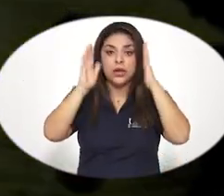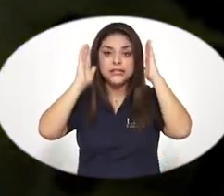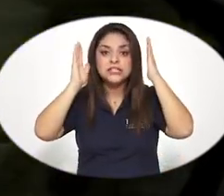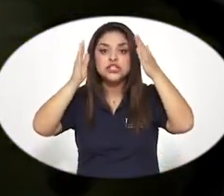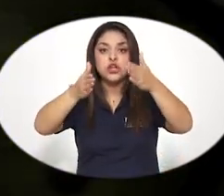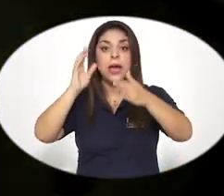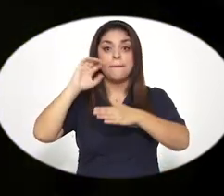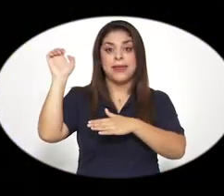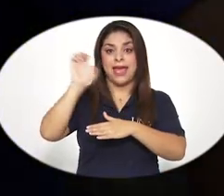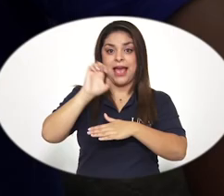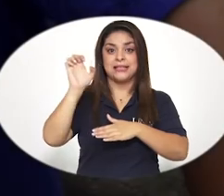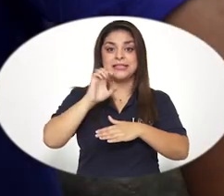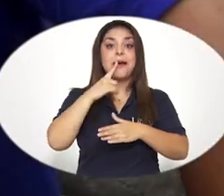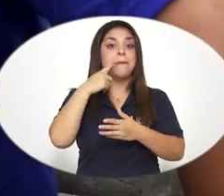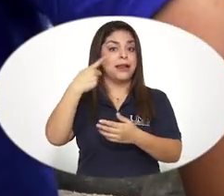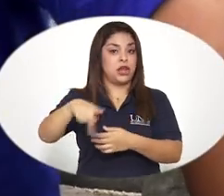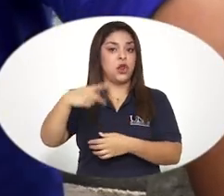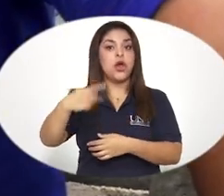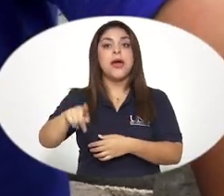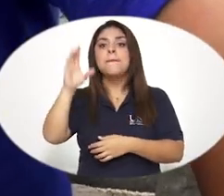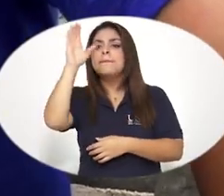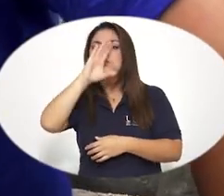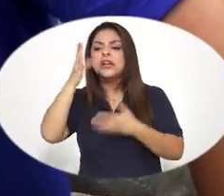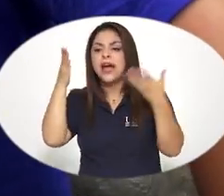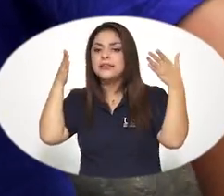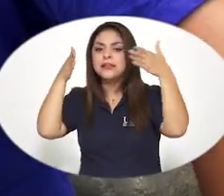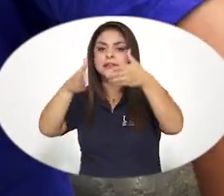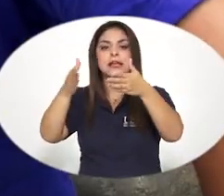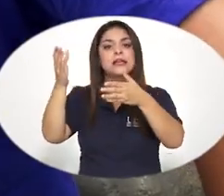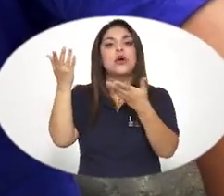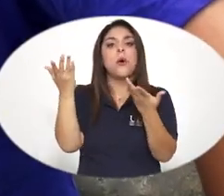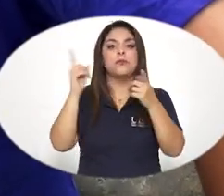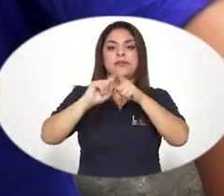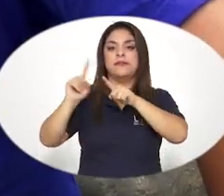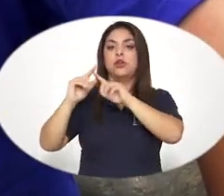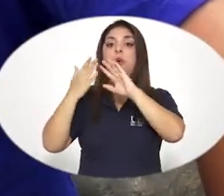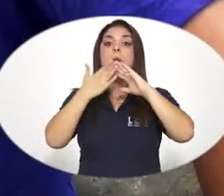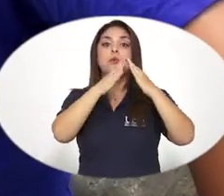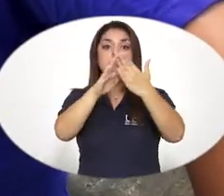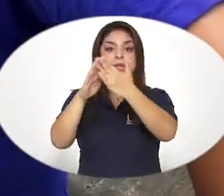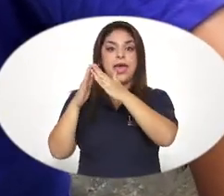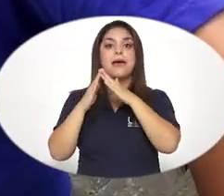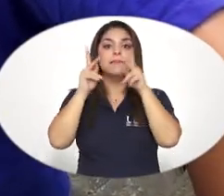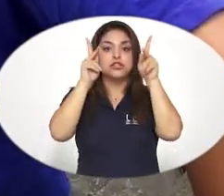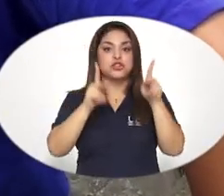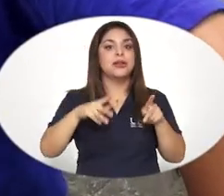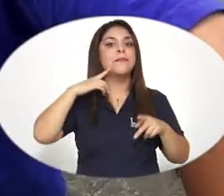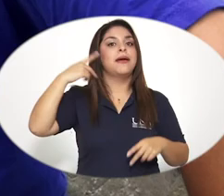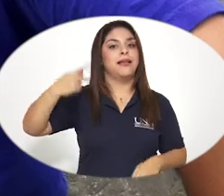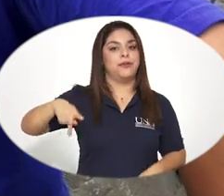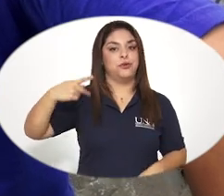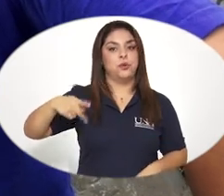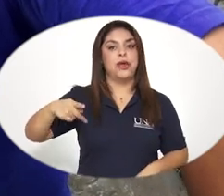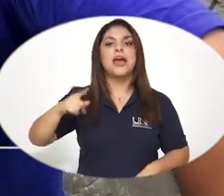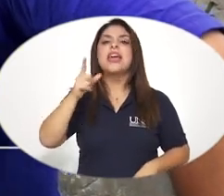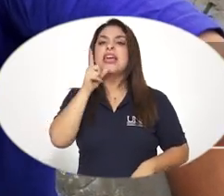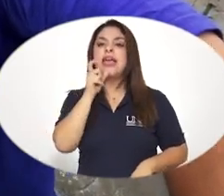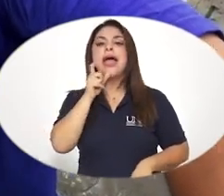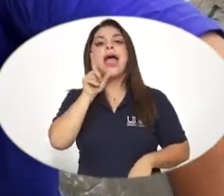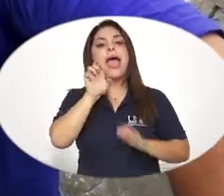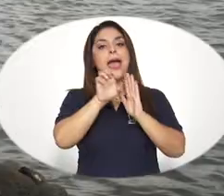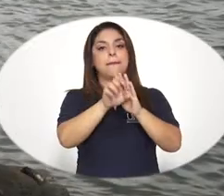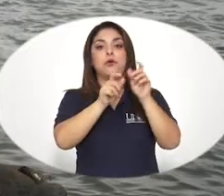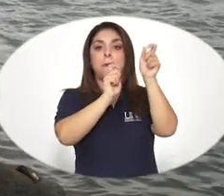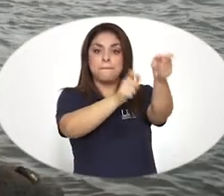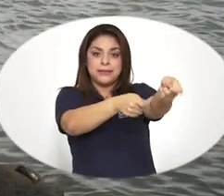El proyecto de atención de emergencias de reptiles peligrosos busca atender todas las diferentes comunidades y las personas que están en riesgo. Una de